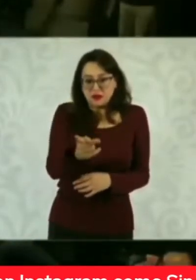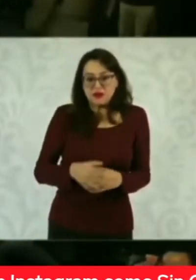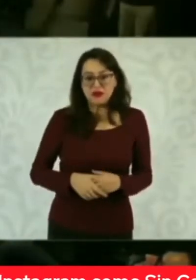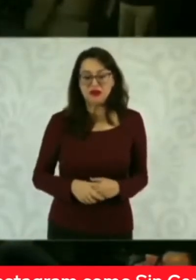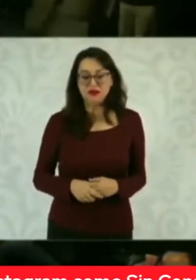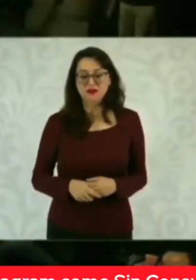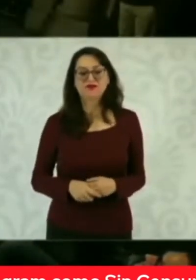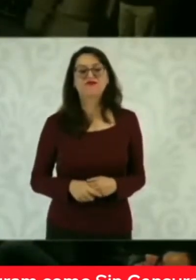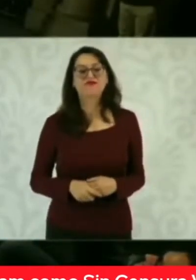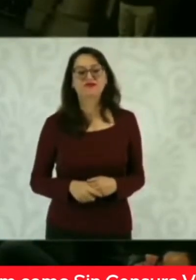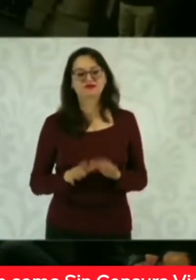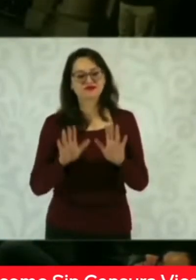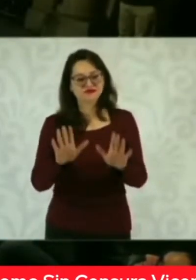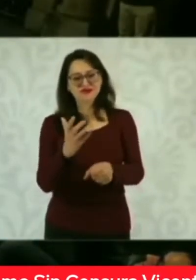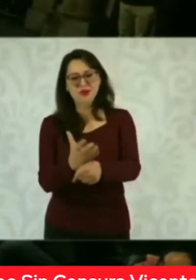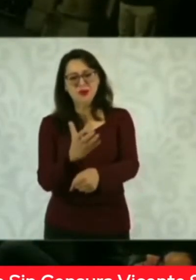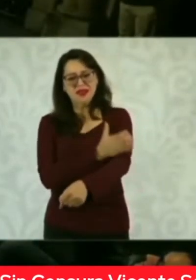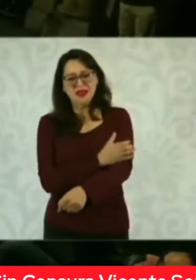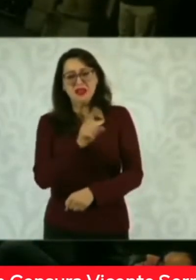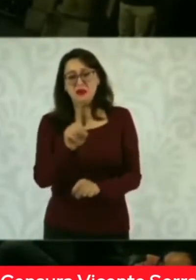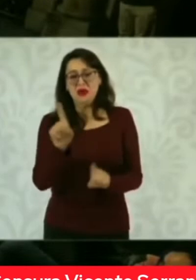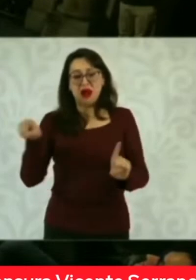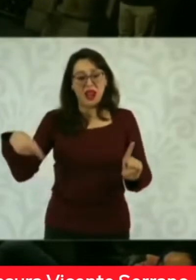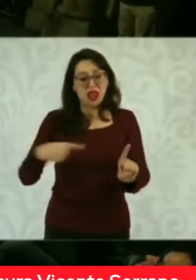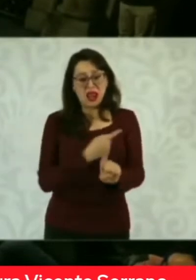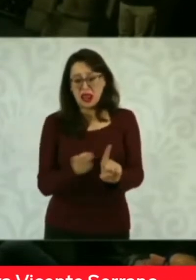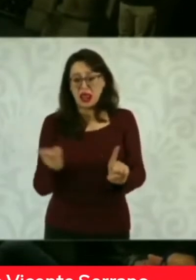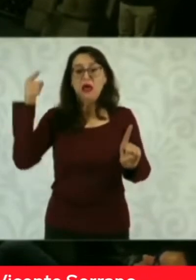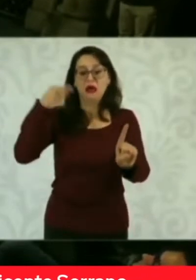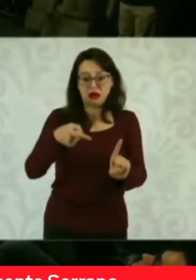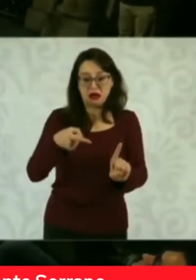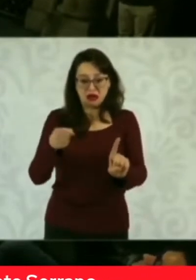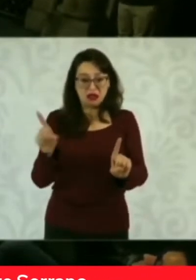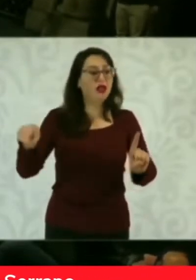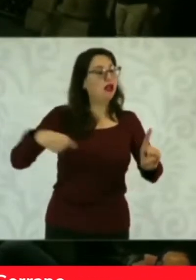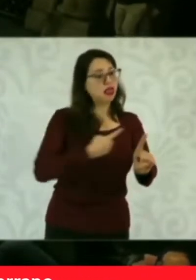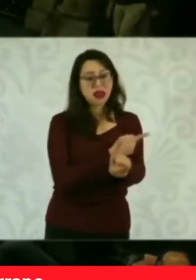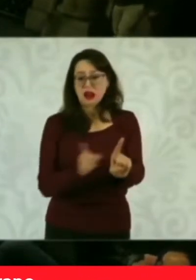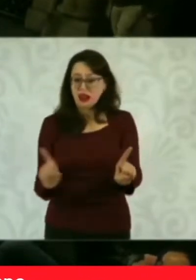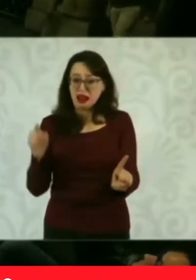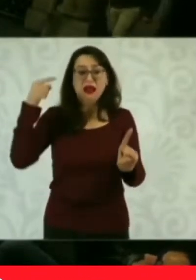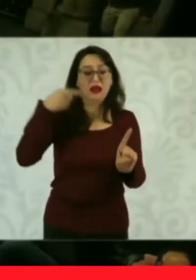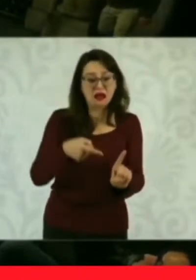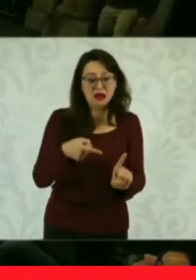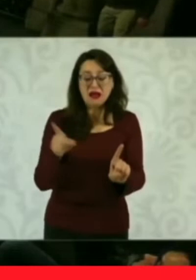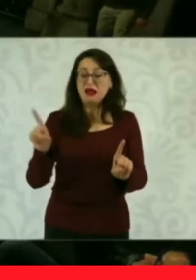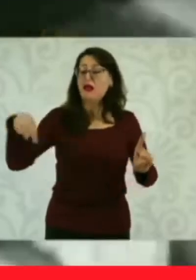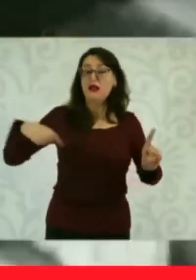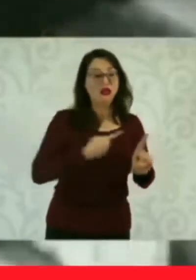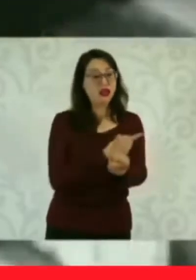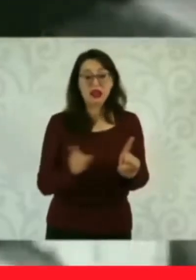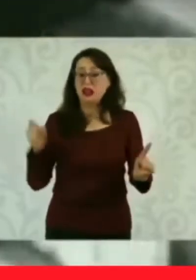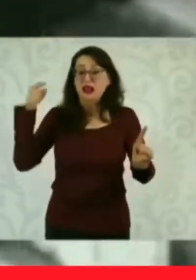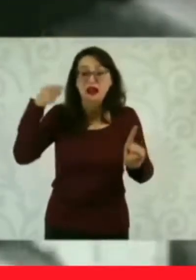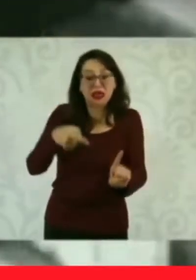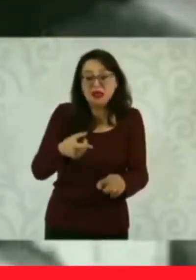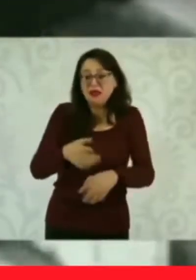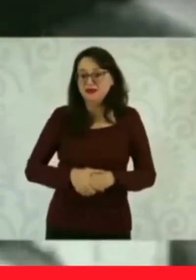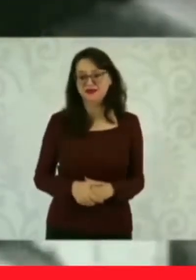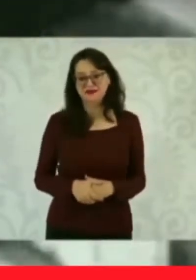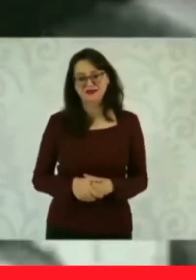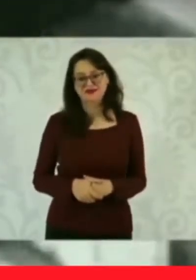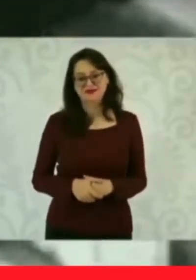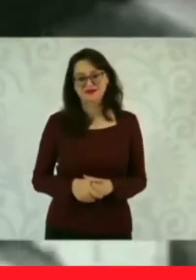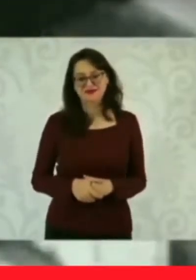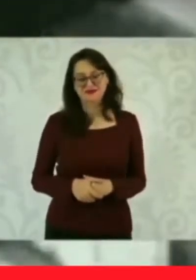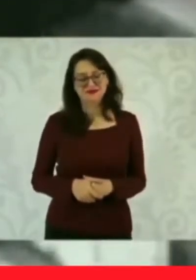Compañera, está redundando sobre la misma pregunta. Ya contestó el fiscal. No hay pruebas. Entonces,